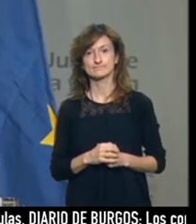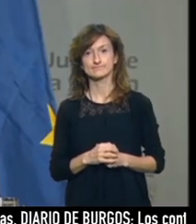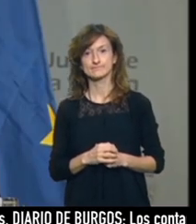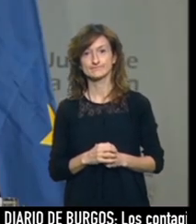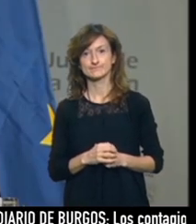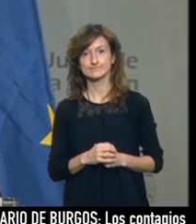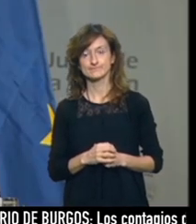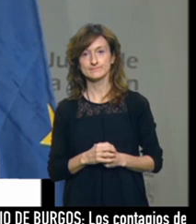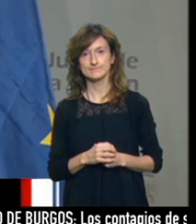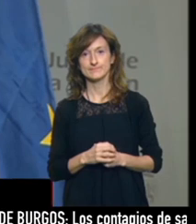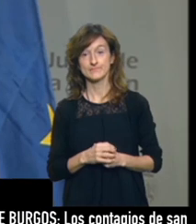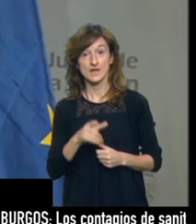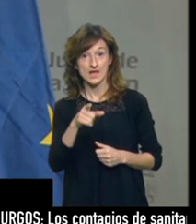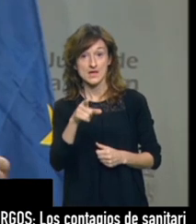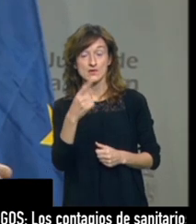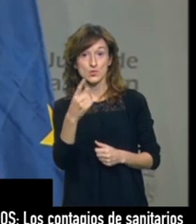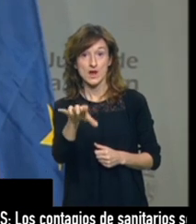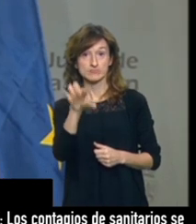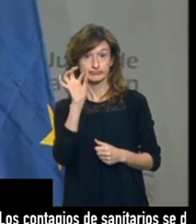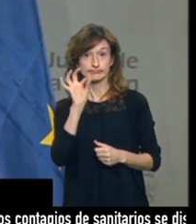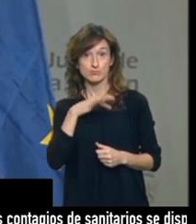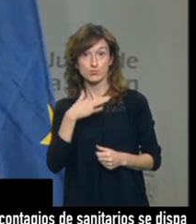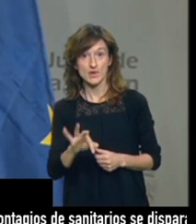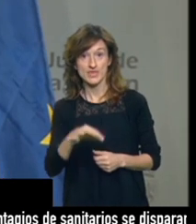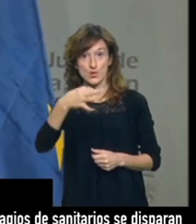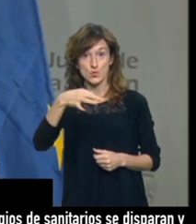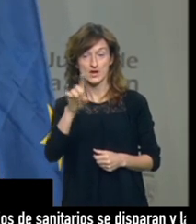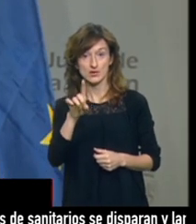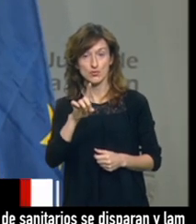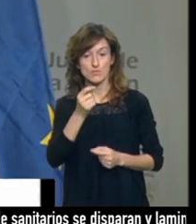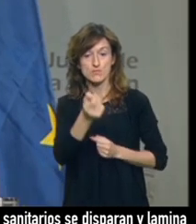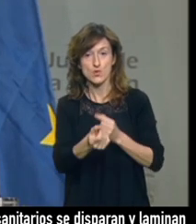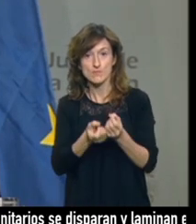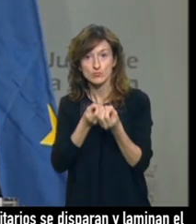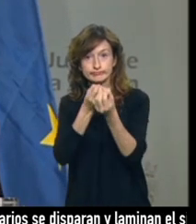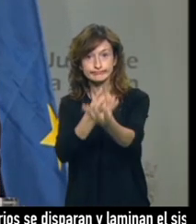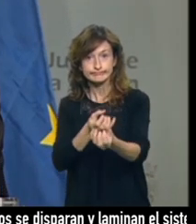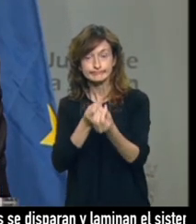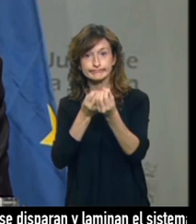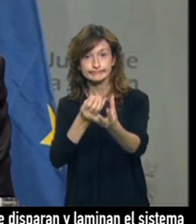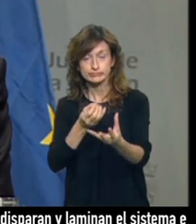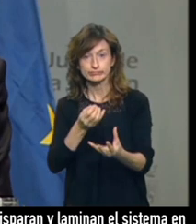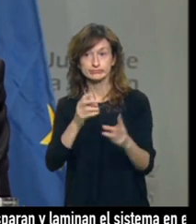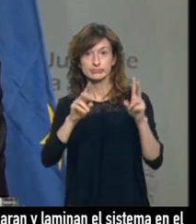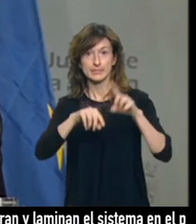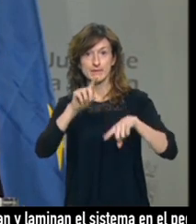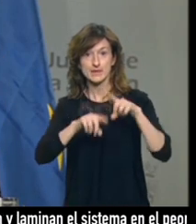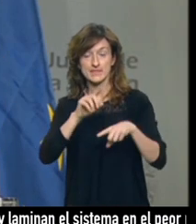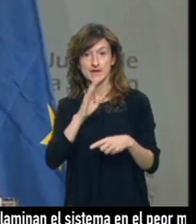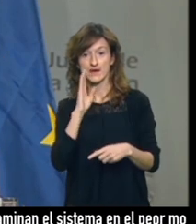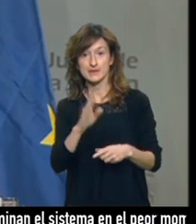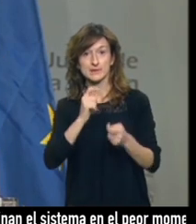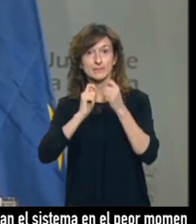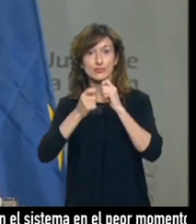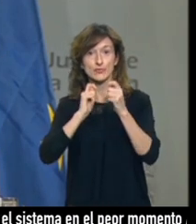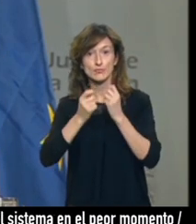Es una de las posibilidades, no la única, y iremos informando convenientemente a través de los medios